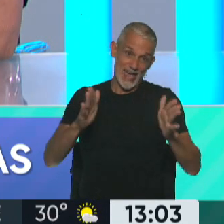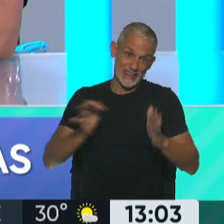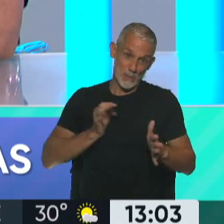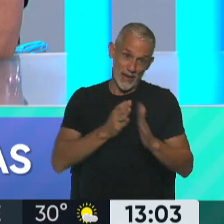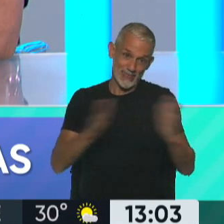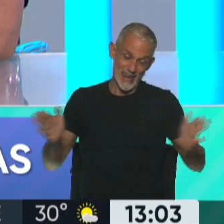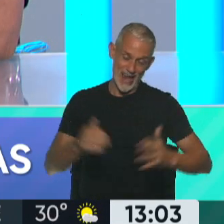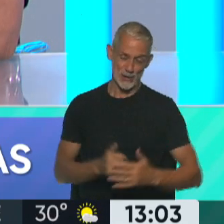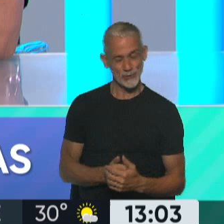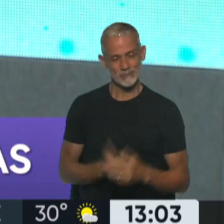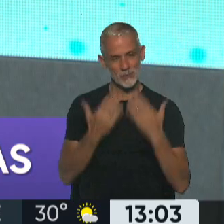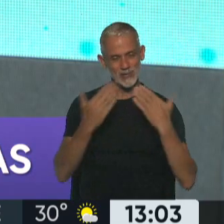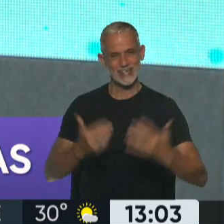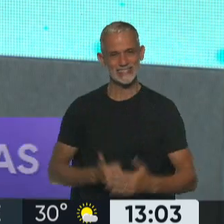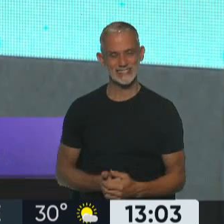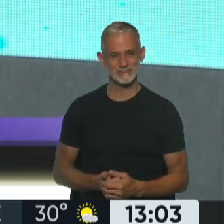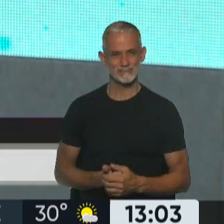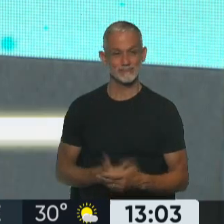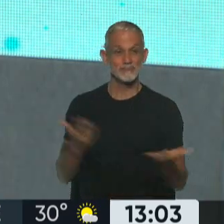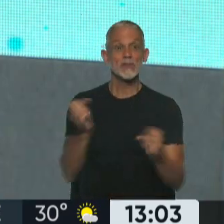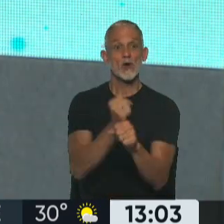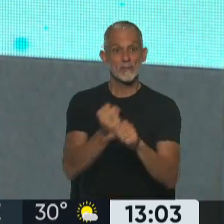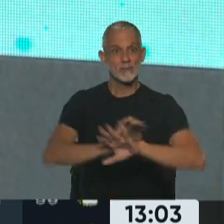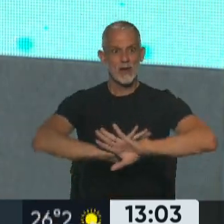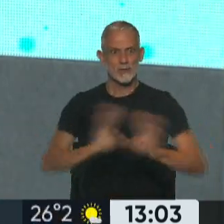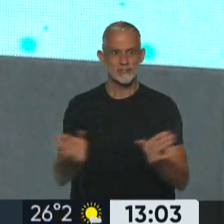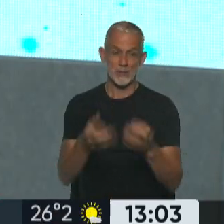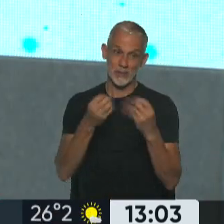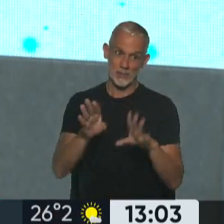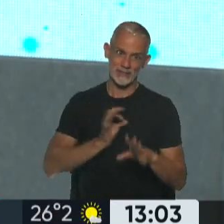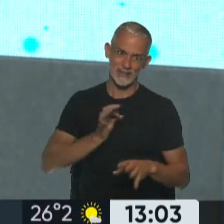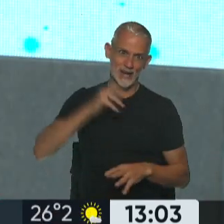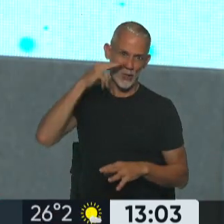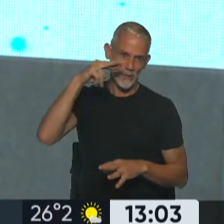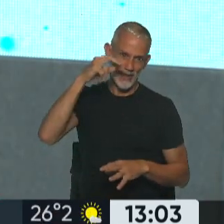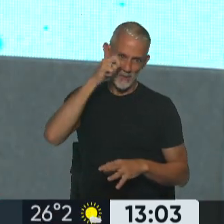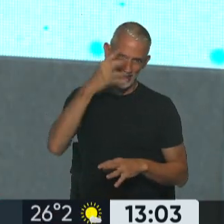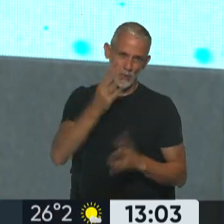año gregoriano. Gracias. Muchísimas gracias, Sandra. La ratificación para el comienzo del 2024